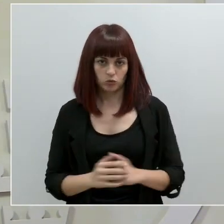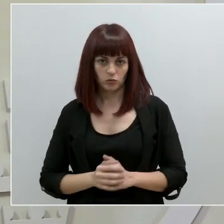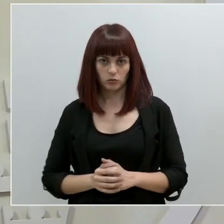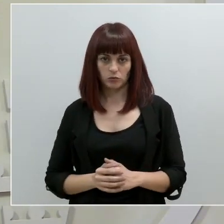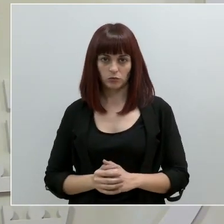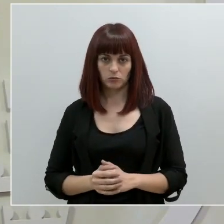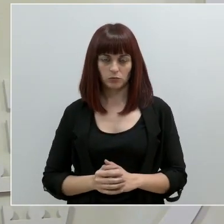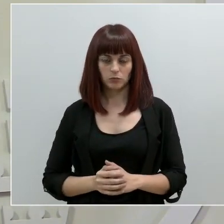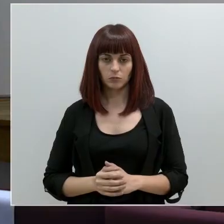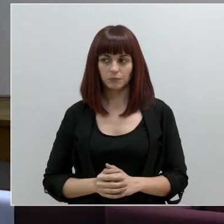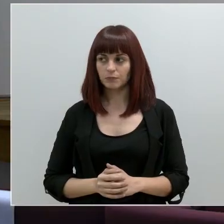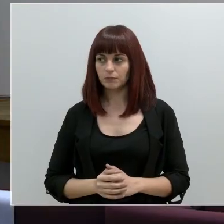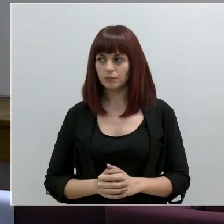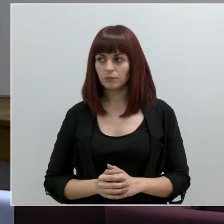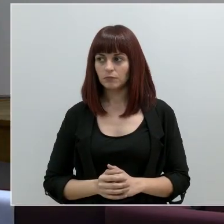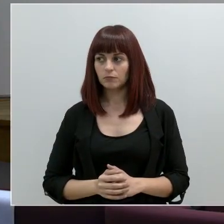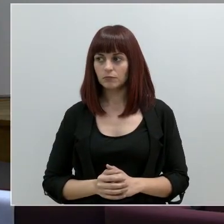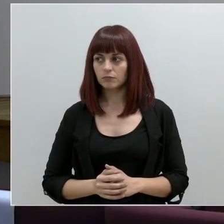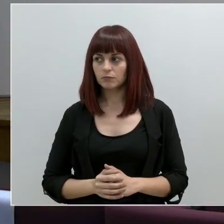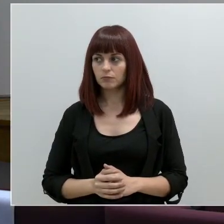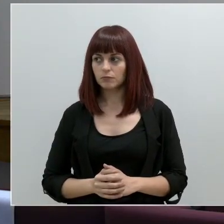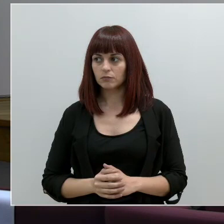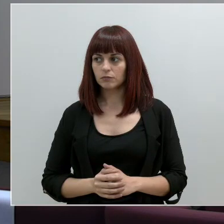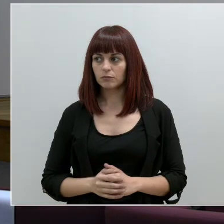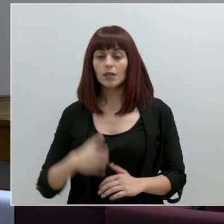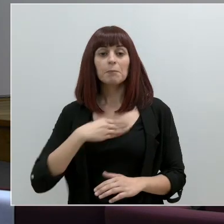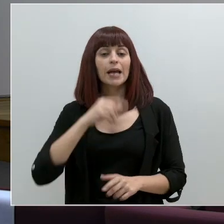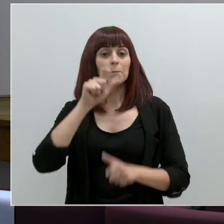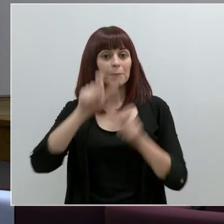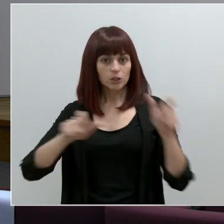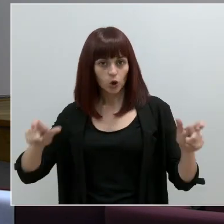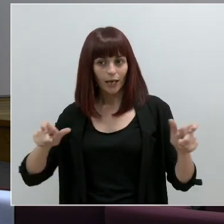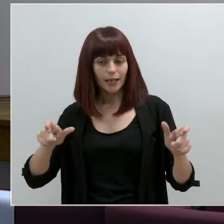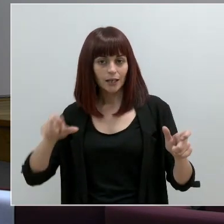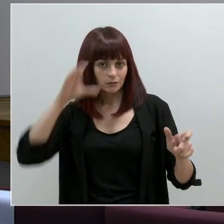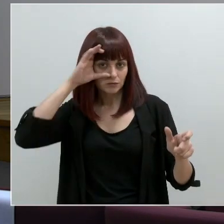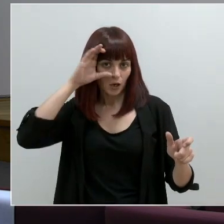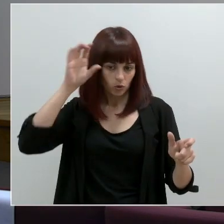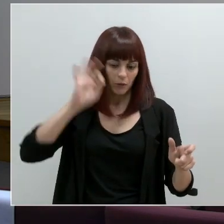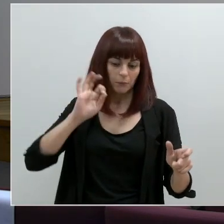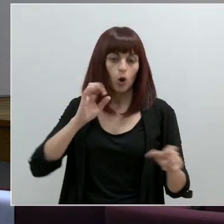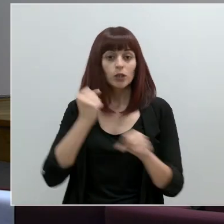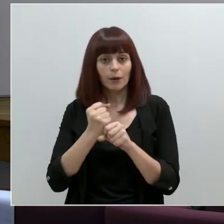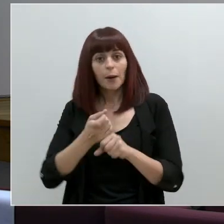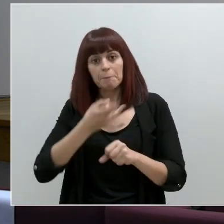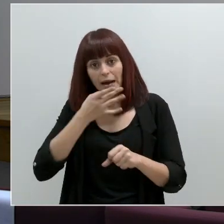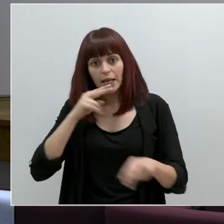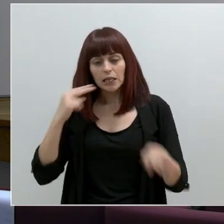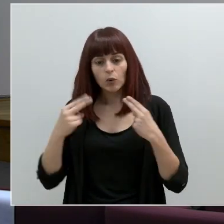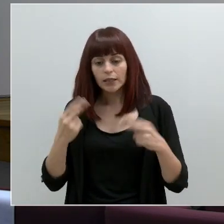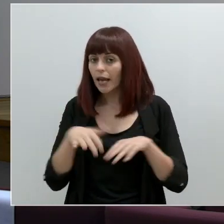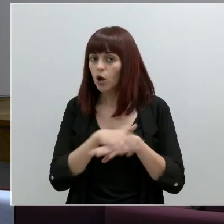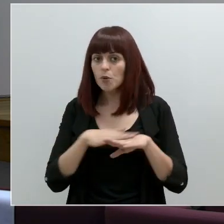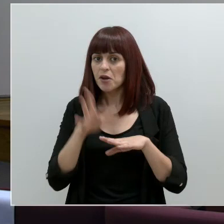Santa. O sea, para confirmar lo que acaba de decir, para los lectores o oyentes hosteleros, el Gobierno no contempla en